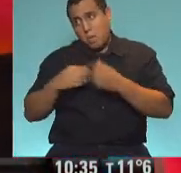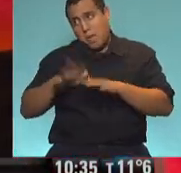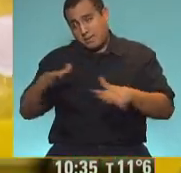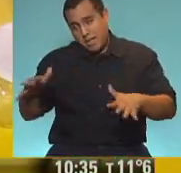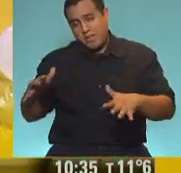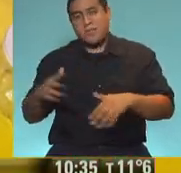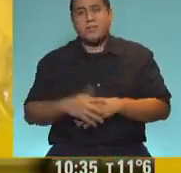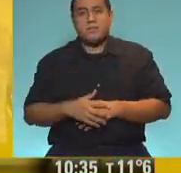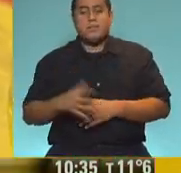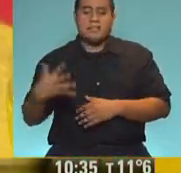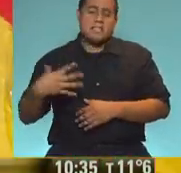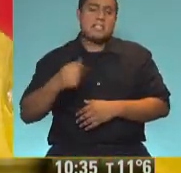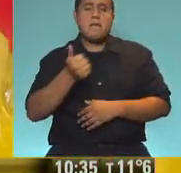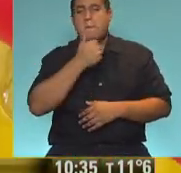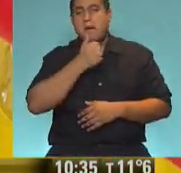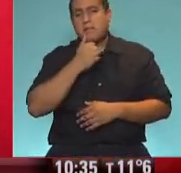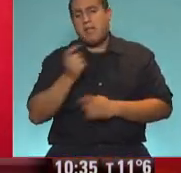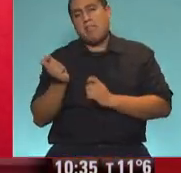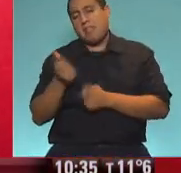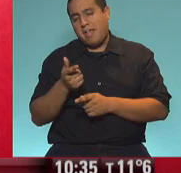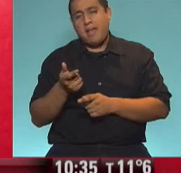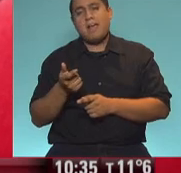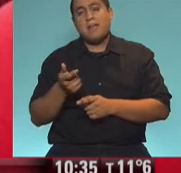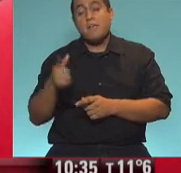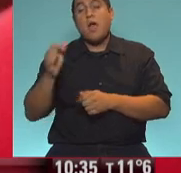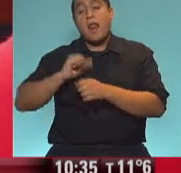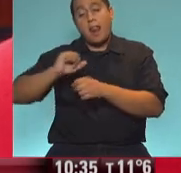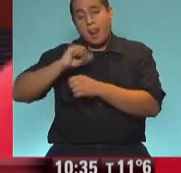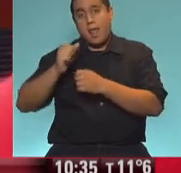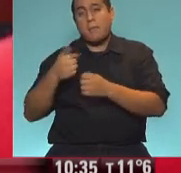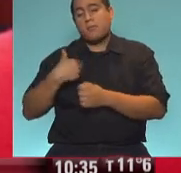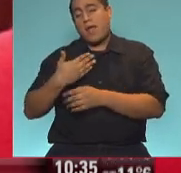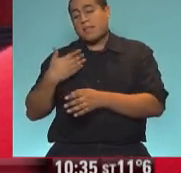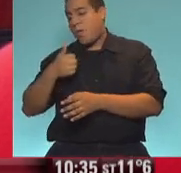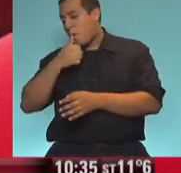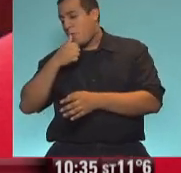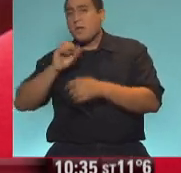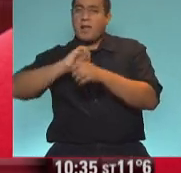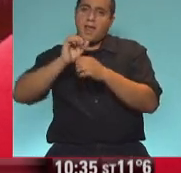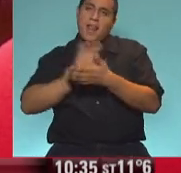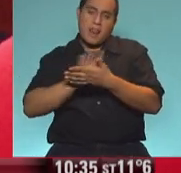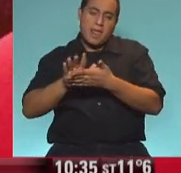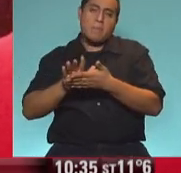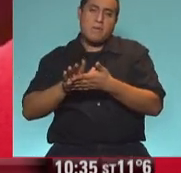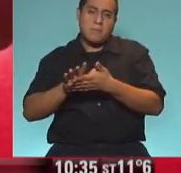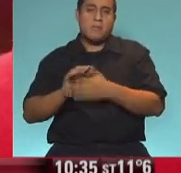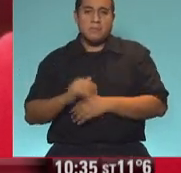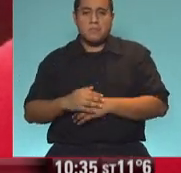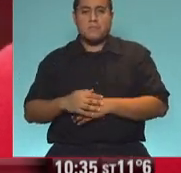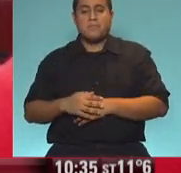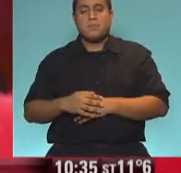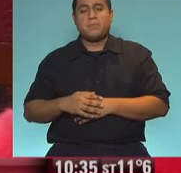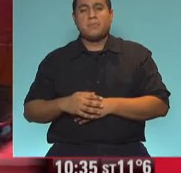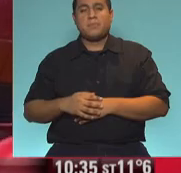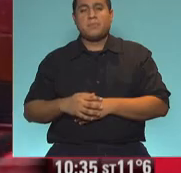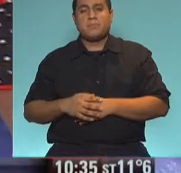mate. Llévate un mate. Como recuerdo. Muchas gracias. Lavalo, lavalo, porque lo tomé antes. Así que tienes que lavarle la bombilla.